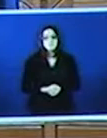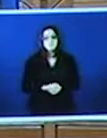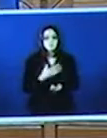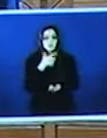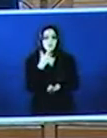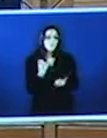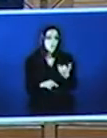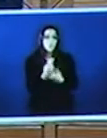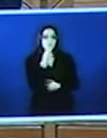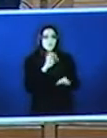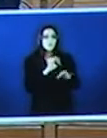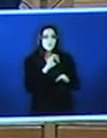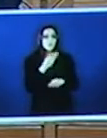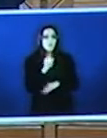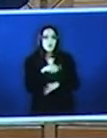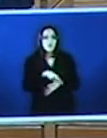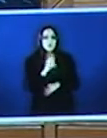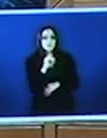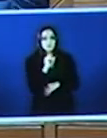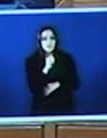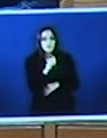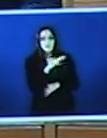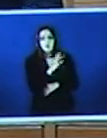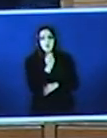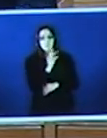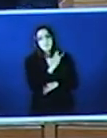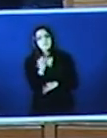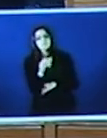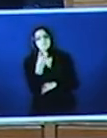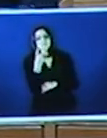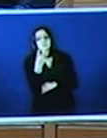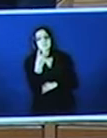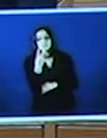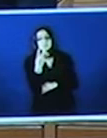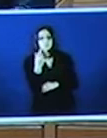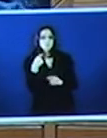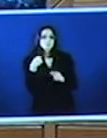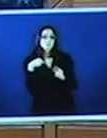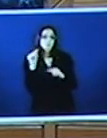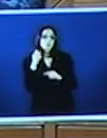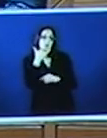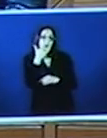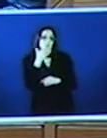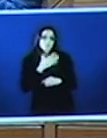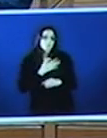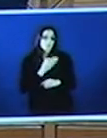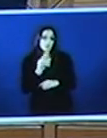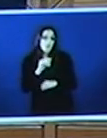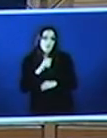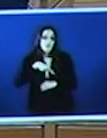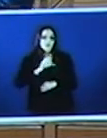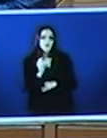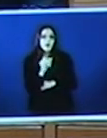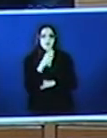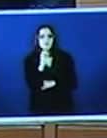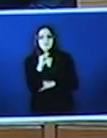o 1% de Bankia e aproximadamente teríamos o 3,5% de Banca Cívica, por exemplo, sede en Madrid e sede